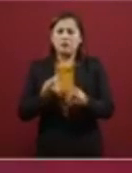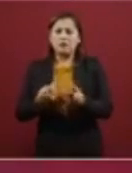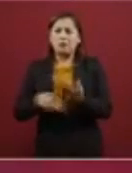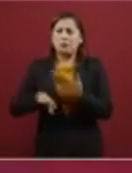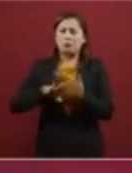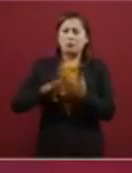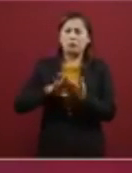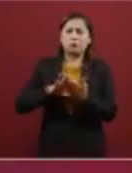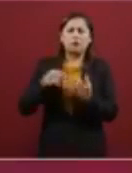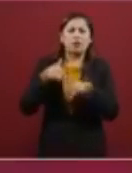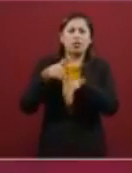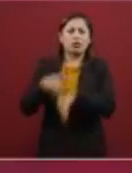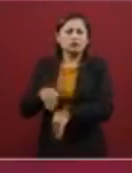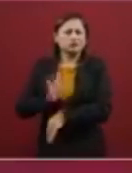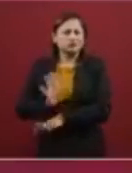me voy a enganchar